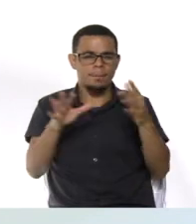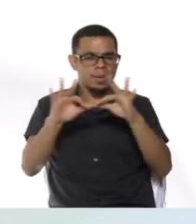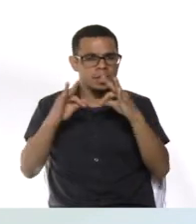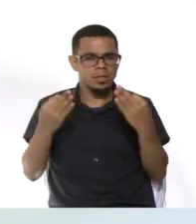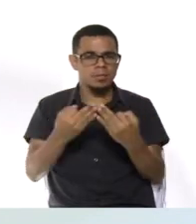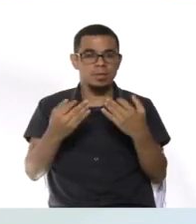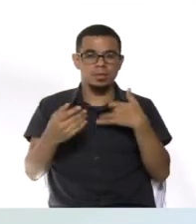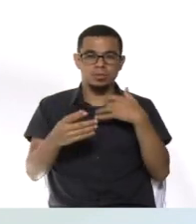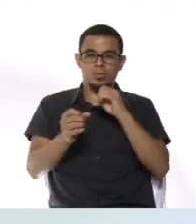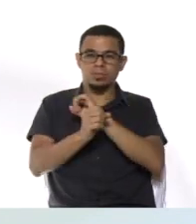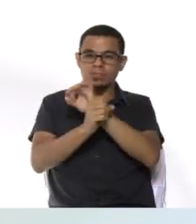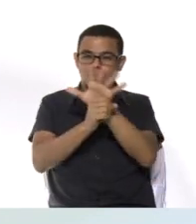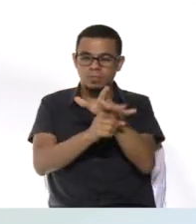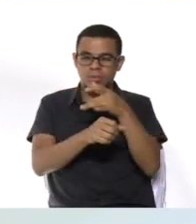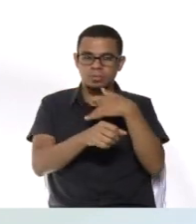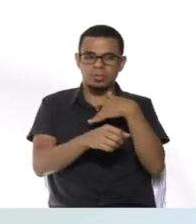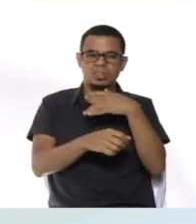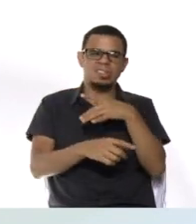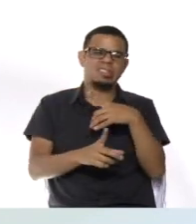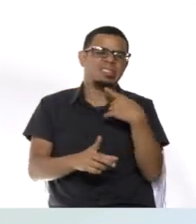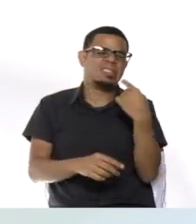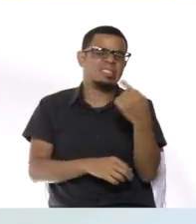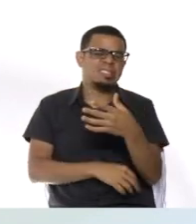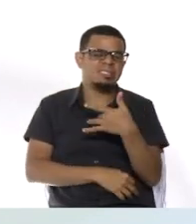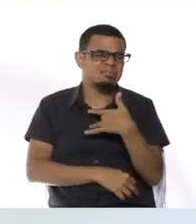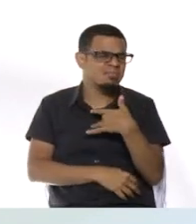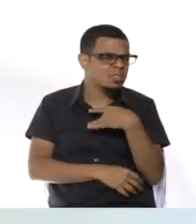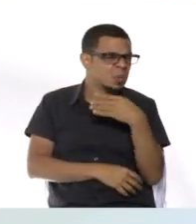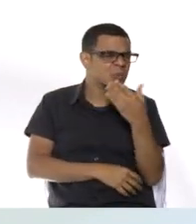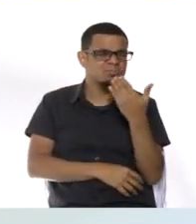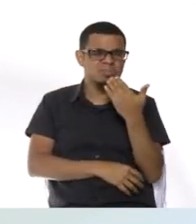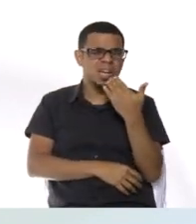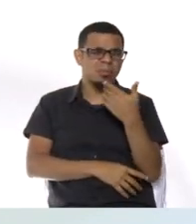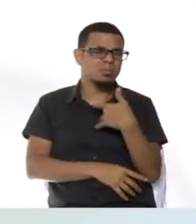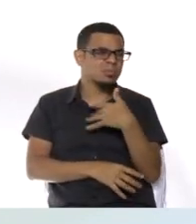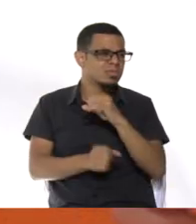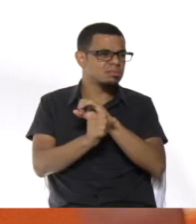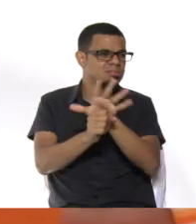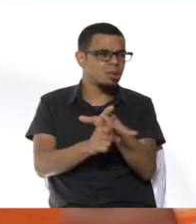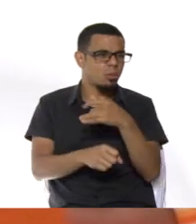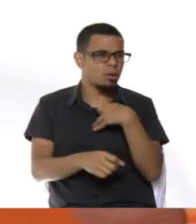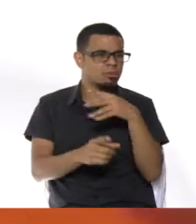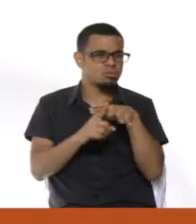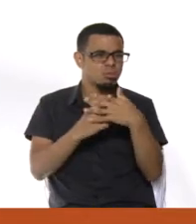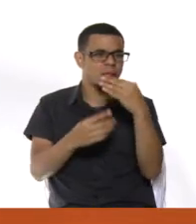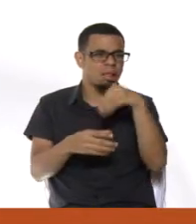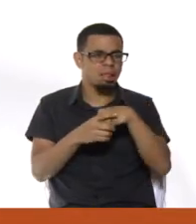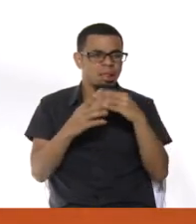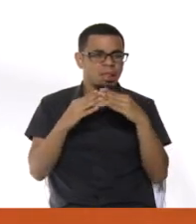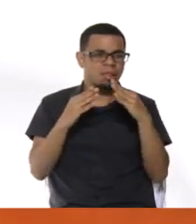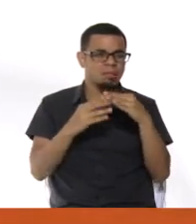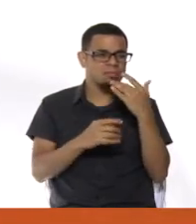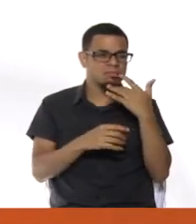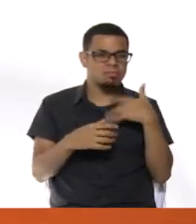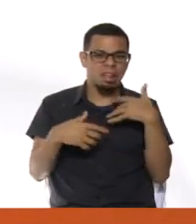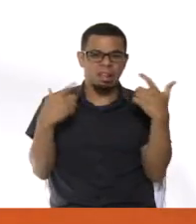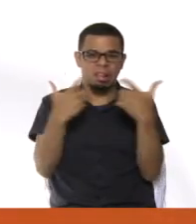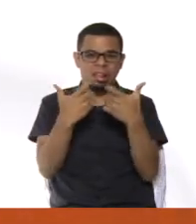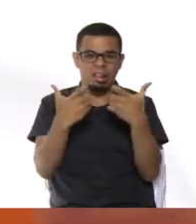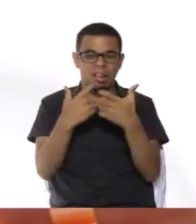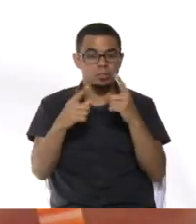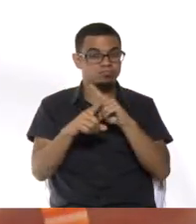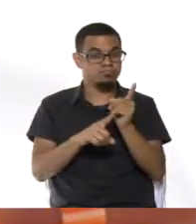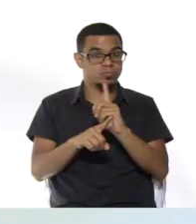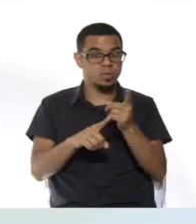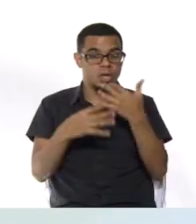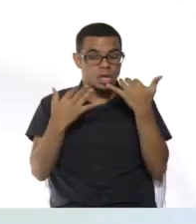pandemia o no todo lo que nos trajo la pandemia podemos verlo como algo negativo. Algo bueno que hizo la pandemia por COVID-19 fue traernos la posibilidad de